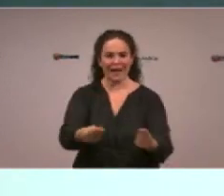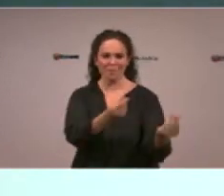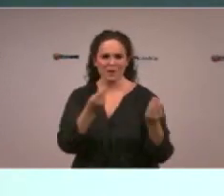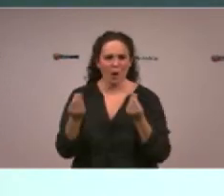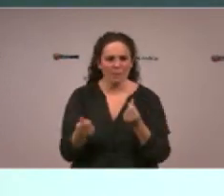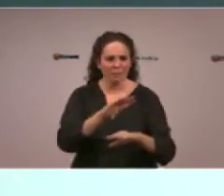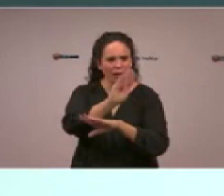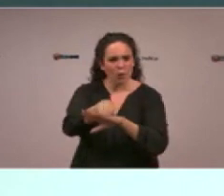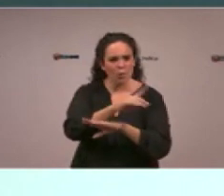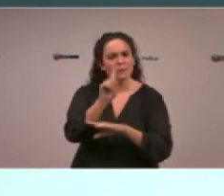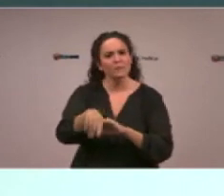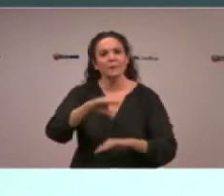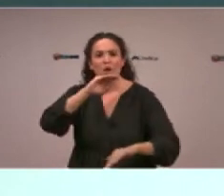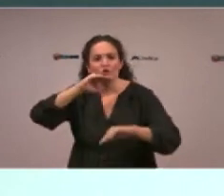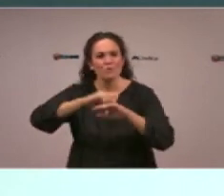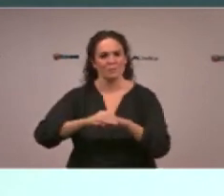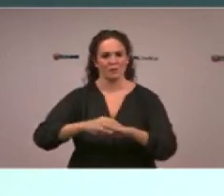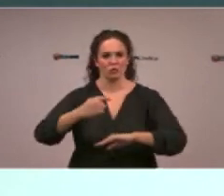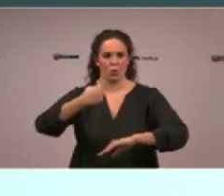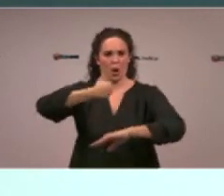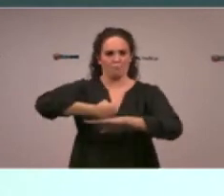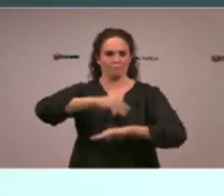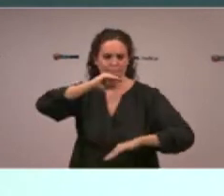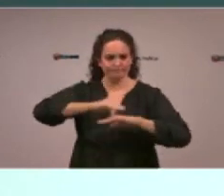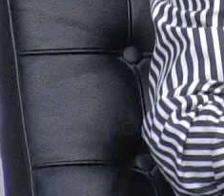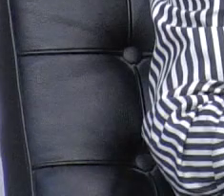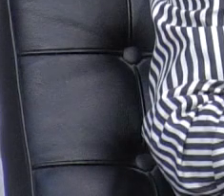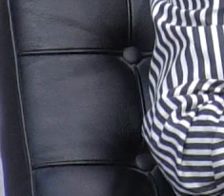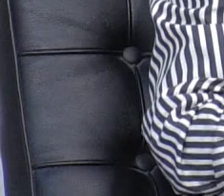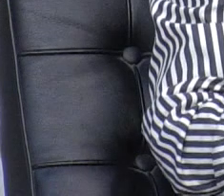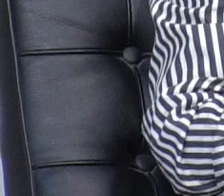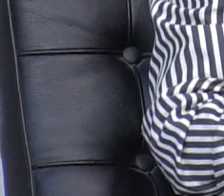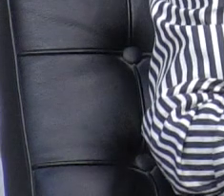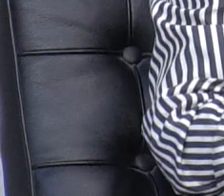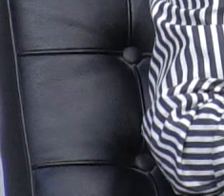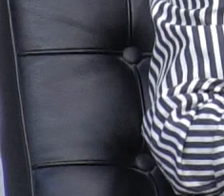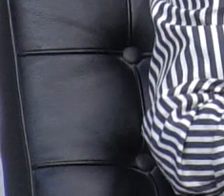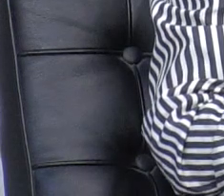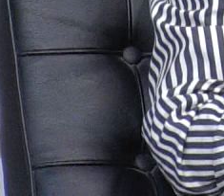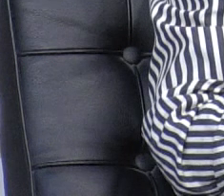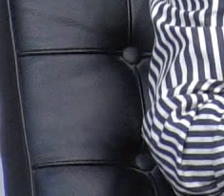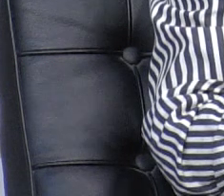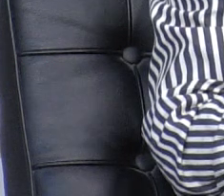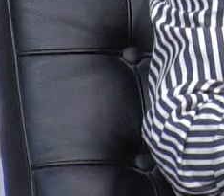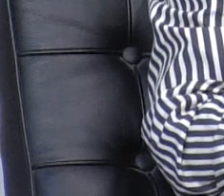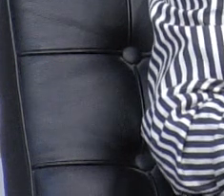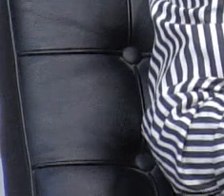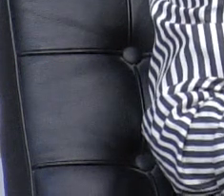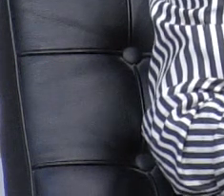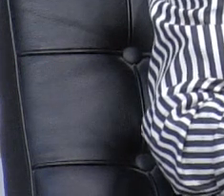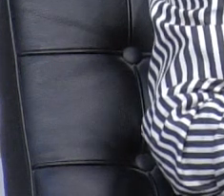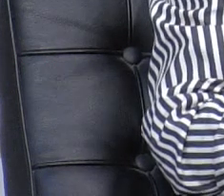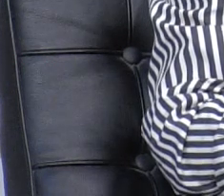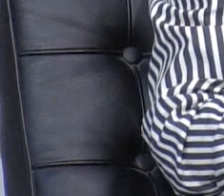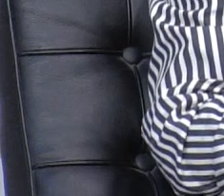cumplimiento de las obligaciones derivados de todo ese cumplimiento. Esta Ley de Administración Ambiental de Euskadi ha